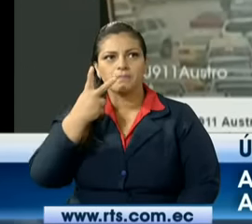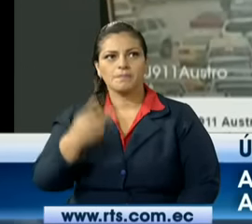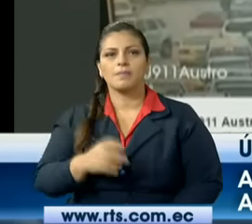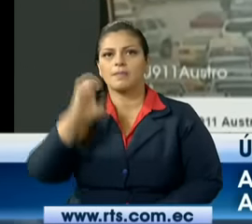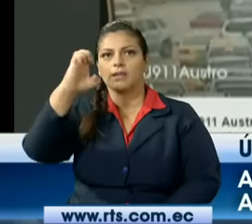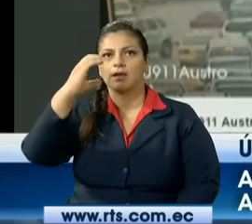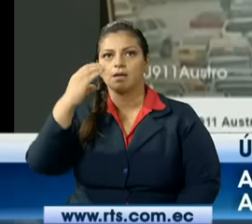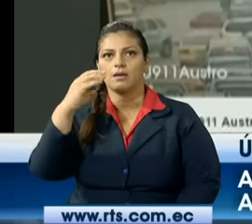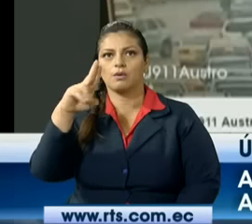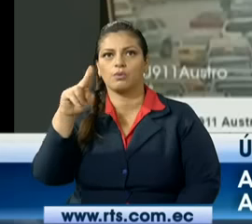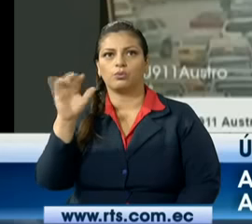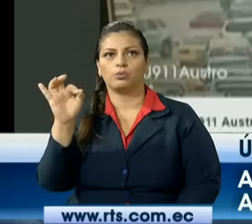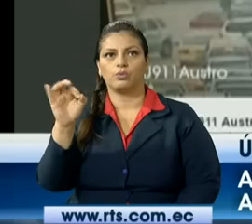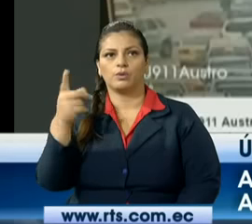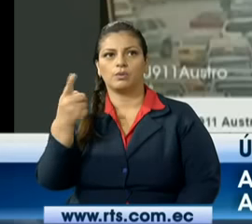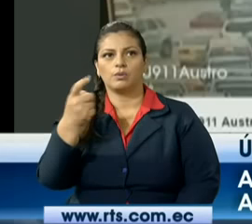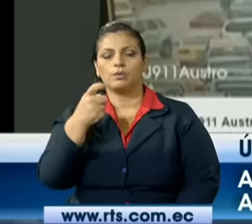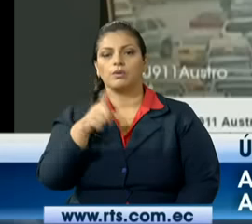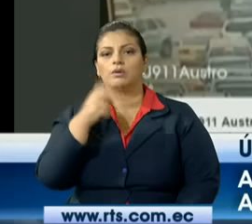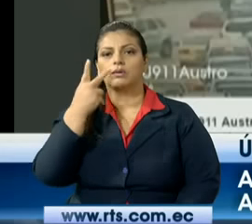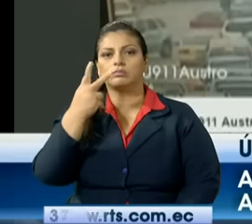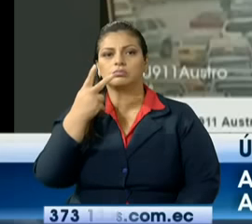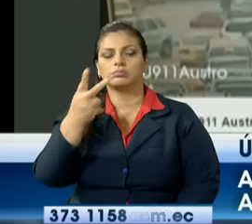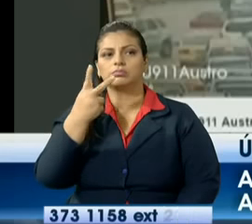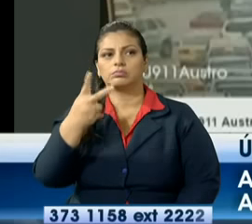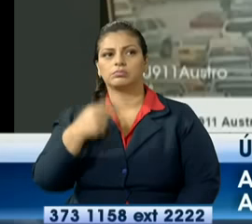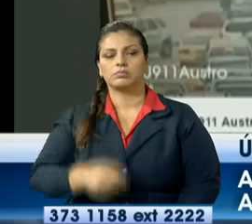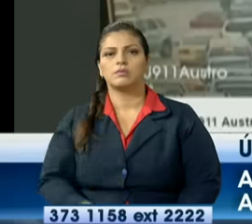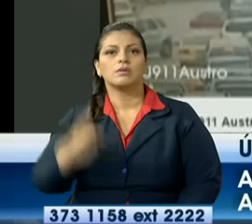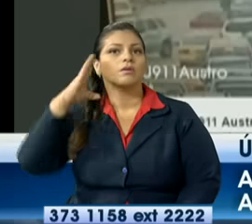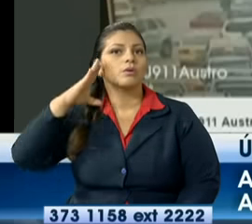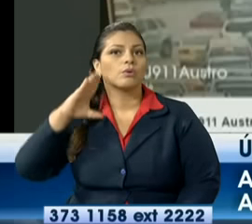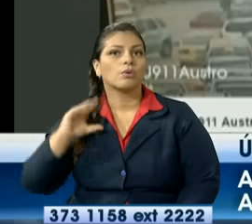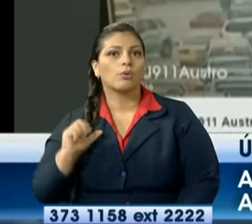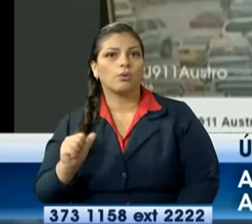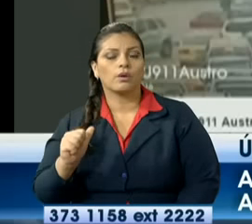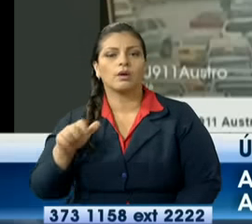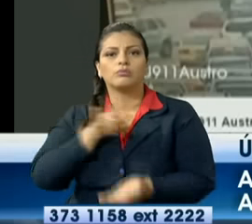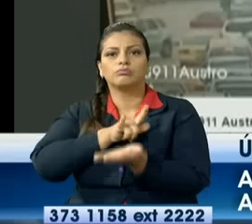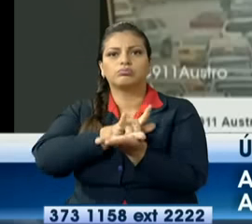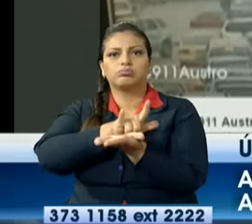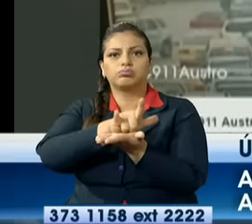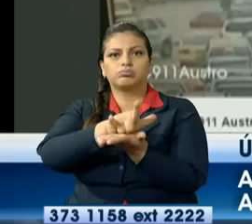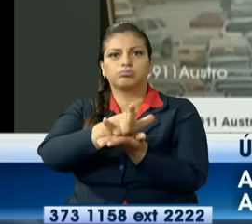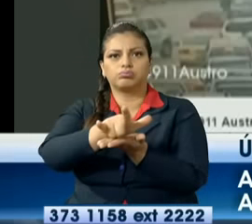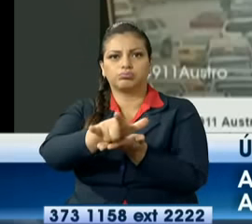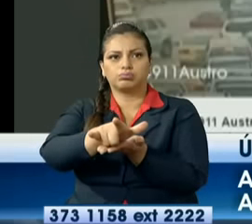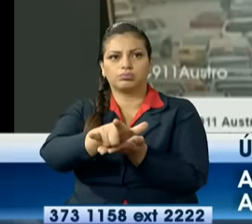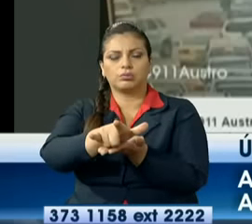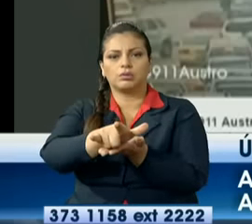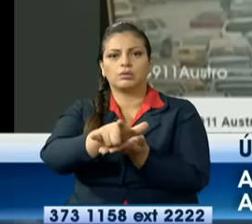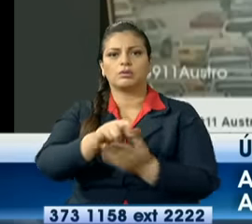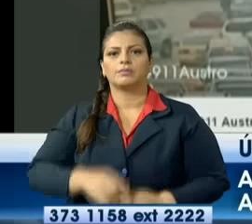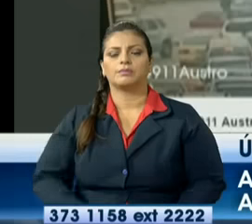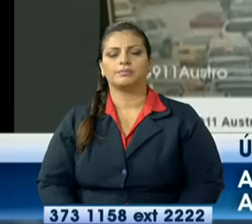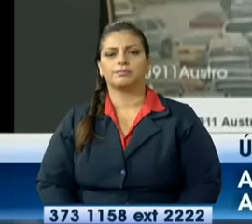que indica que por situación en cabecera sur del aeropuerto Mariscal Lamar en Cuenca se cierra circulación de vehículos en la zona.